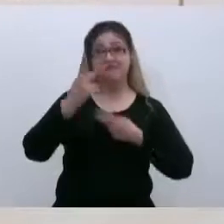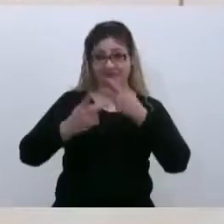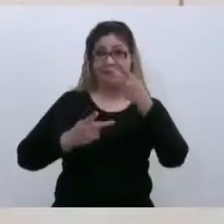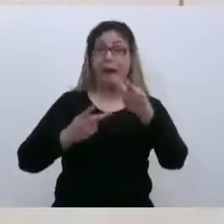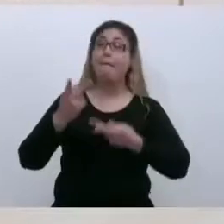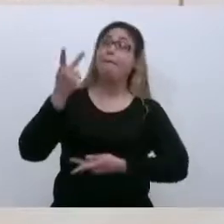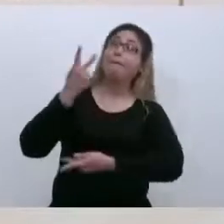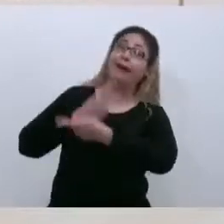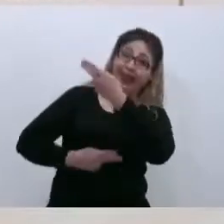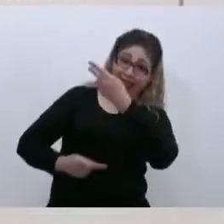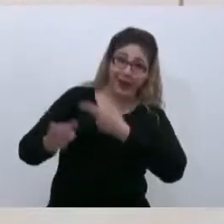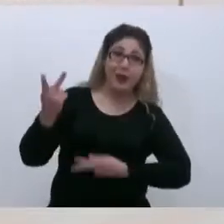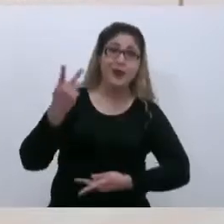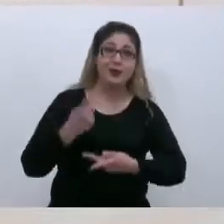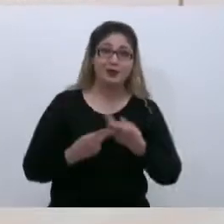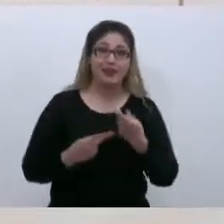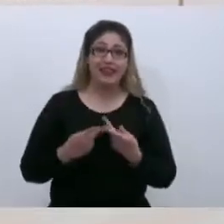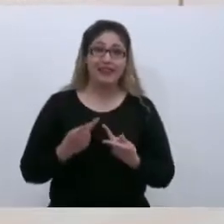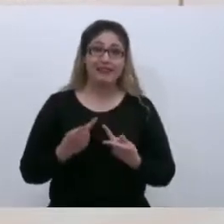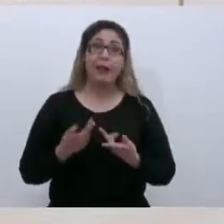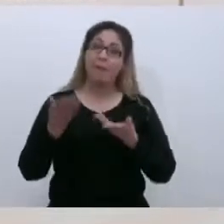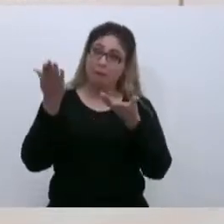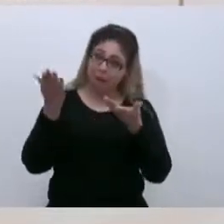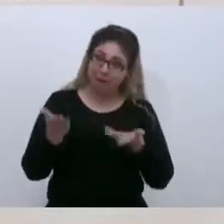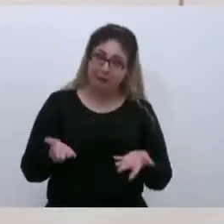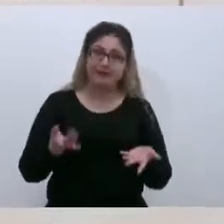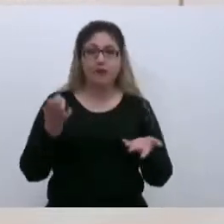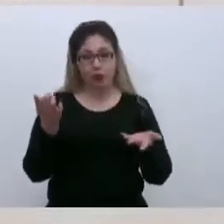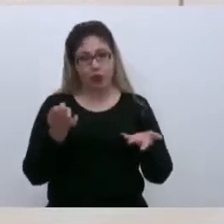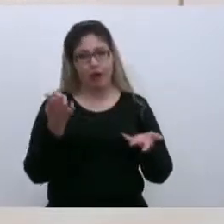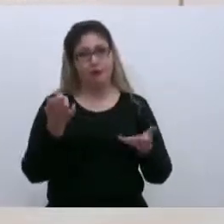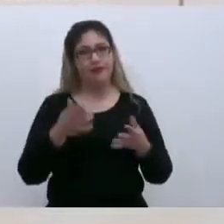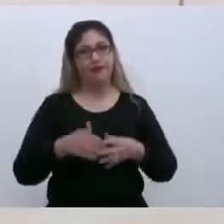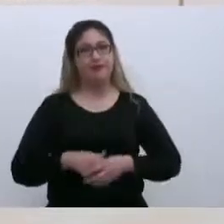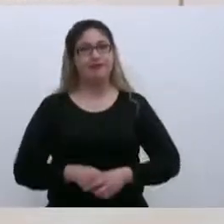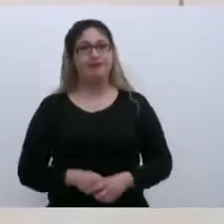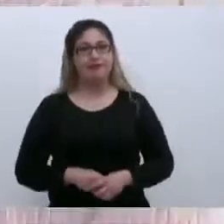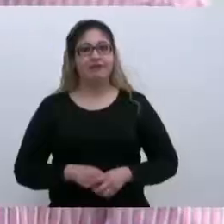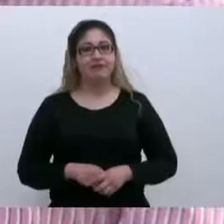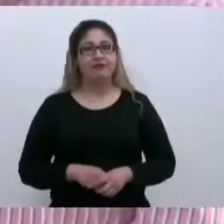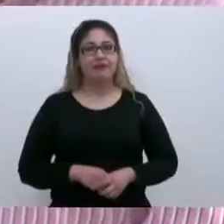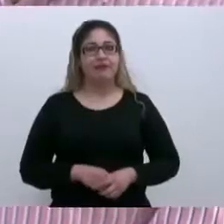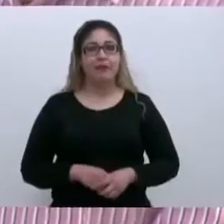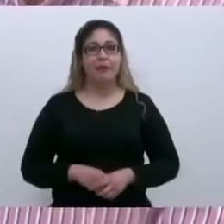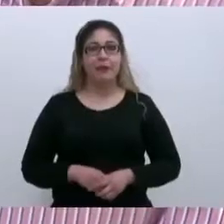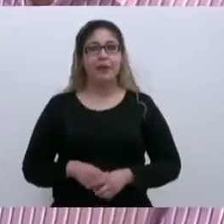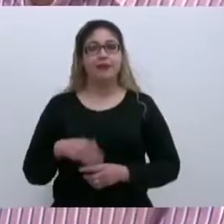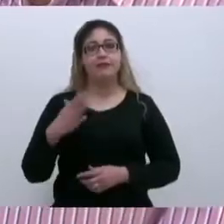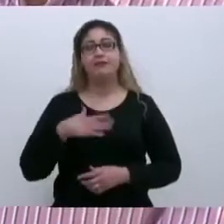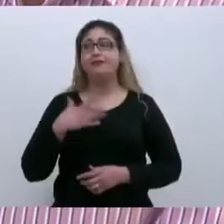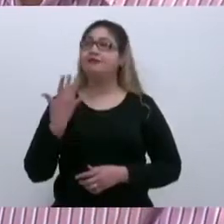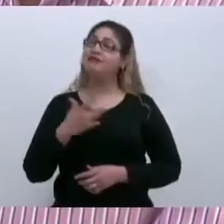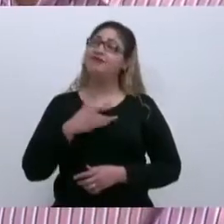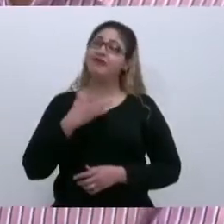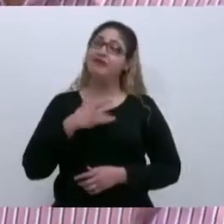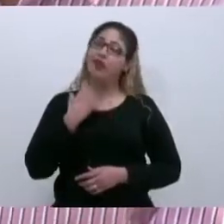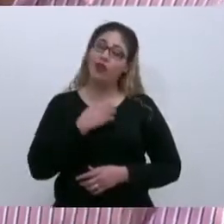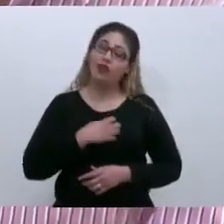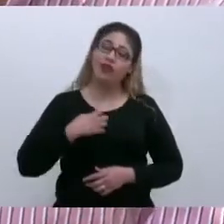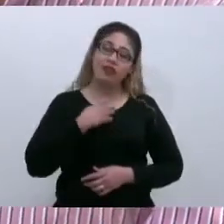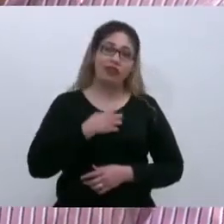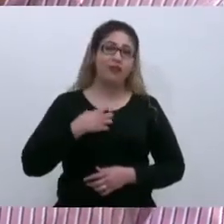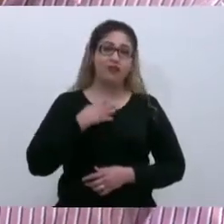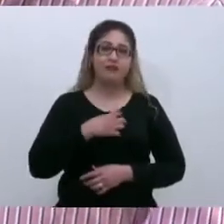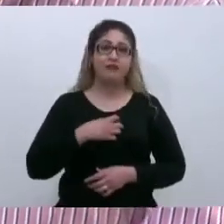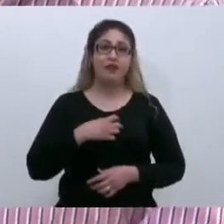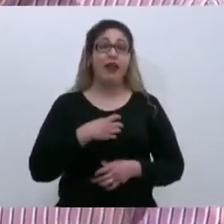Durango. Nos da mucho gusto venir a supervisar, a constatar